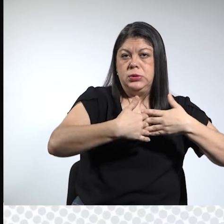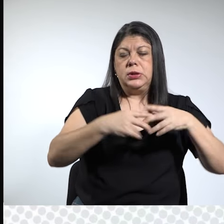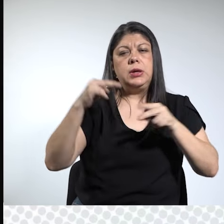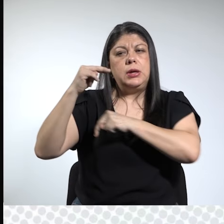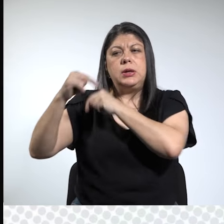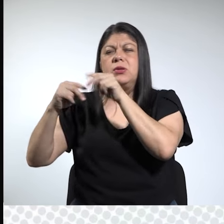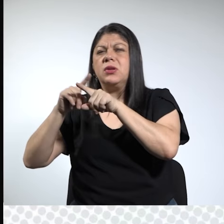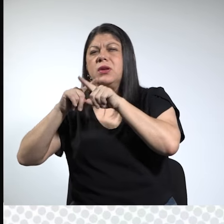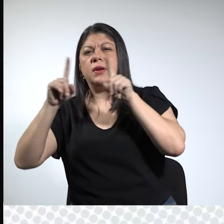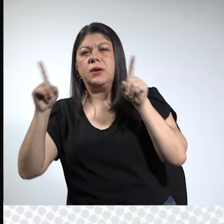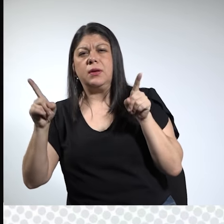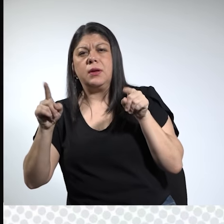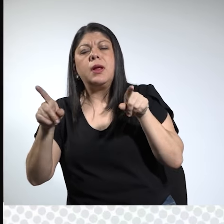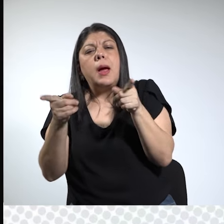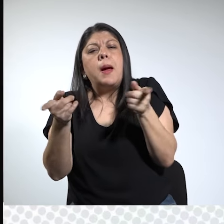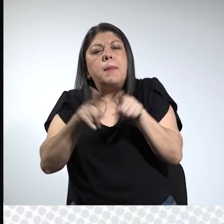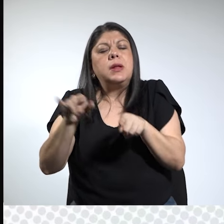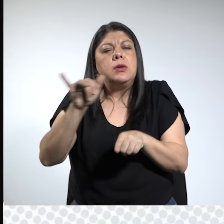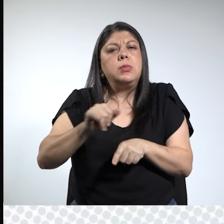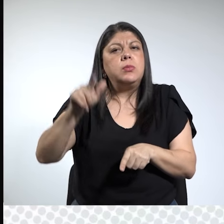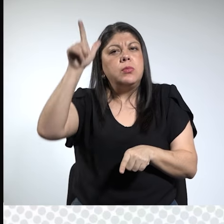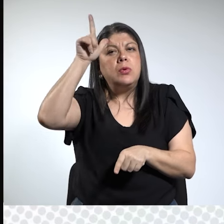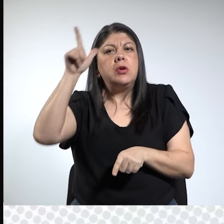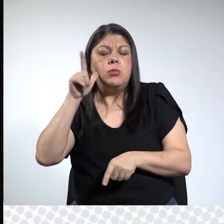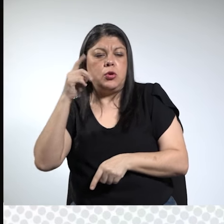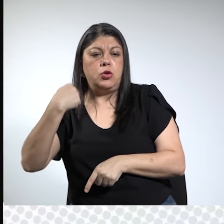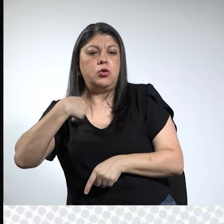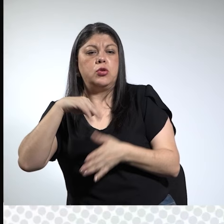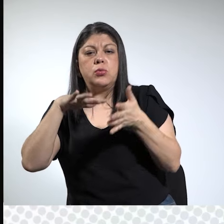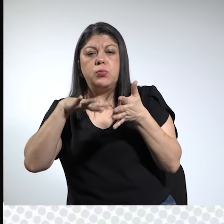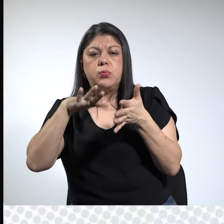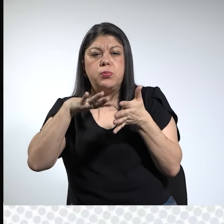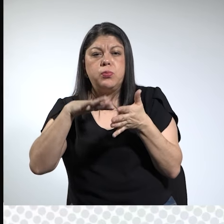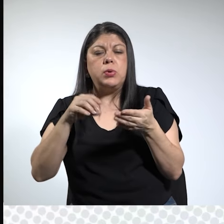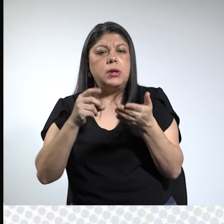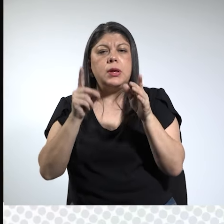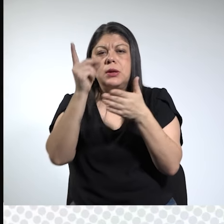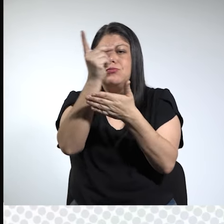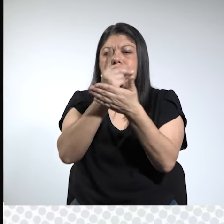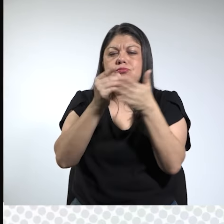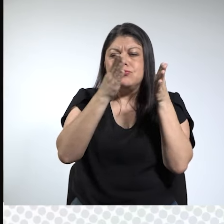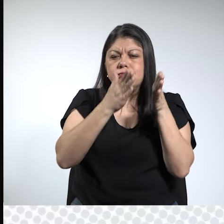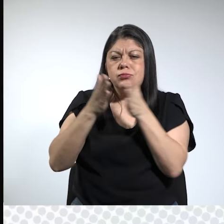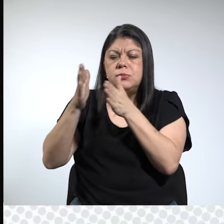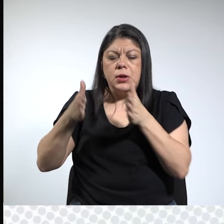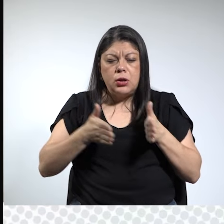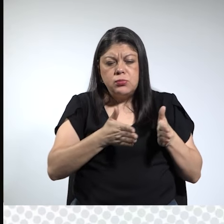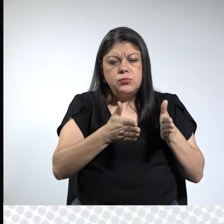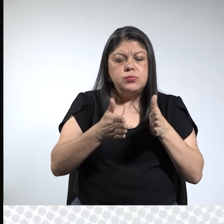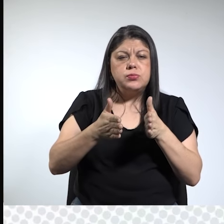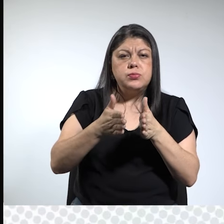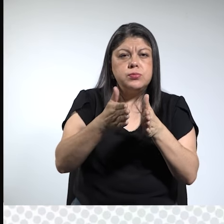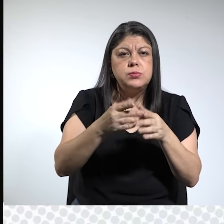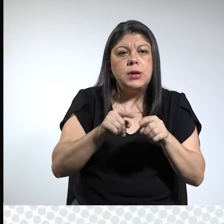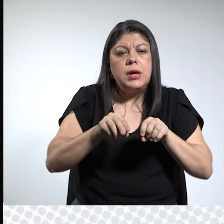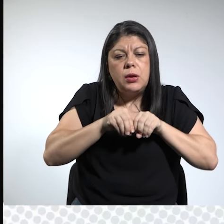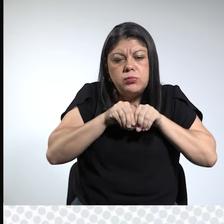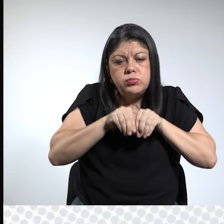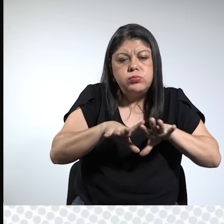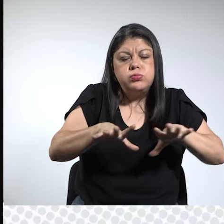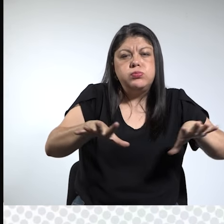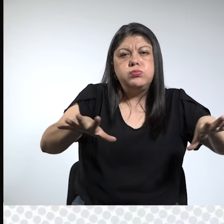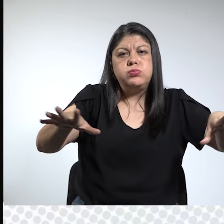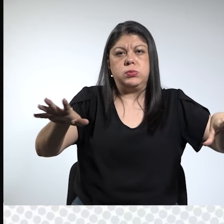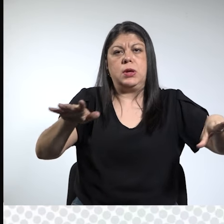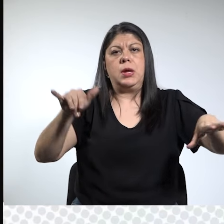diferente. Lo mismo pasa en Limón. Estábamos estudiando y preparando todos los diseños para realinear la carretera y expandir el